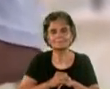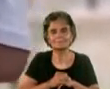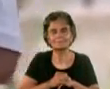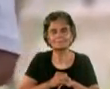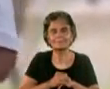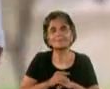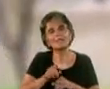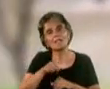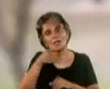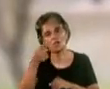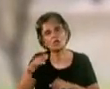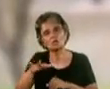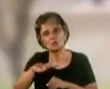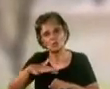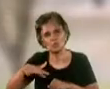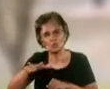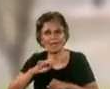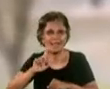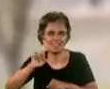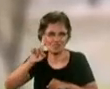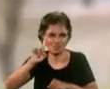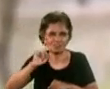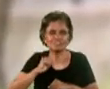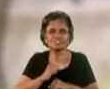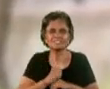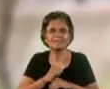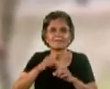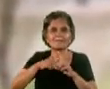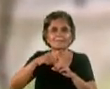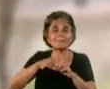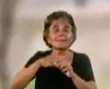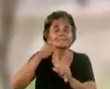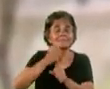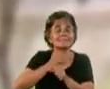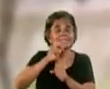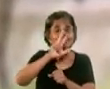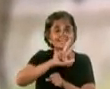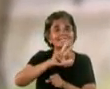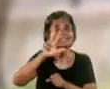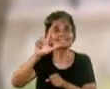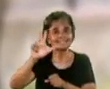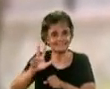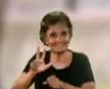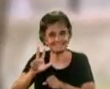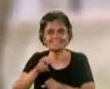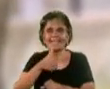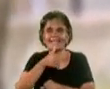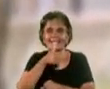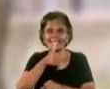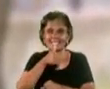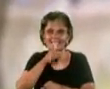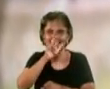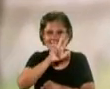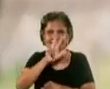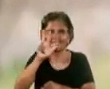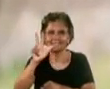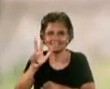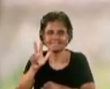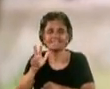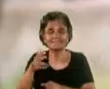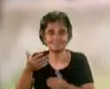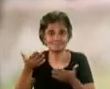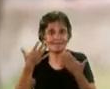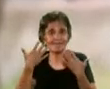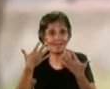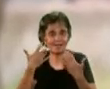grados ya. Y de ahí nos vamos para el norte de la provincia, que vamos a tener una máxima de 33 grados para la localidad de Quines. Temperaturas bastante